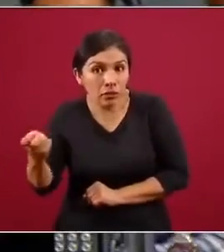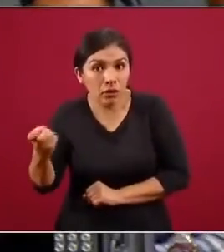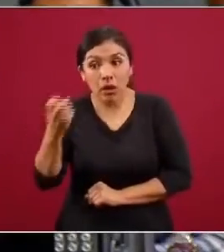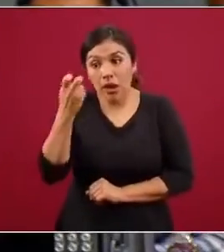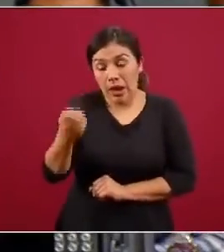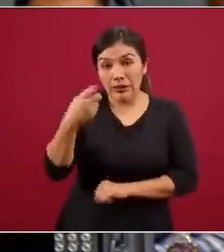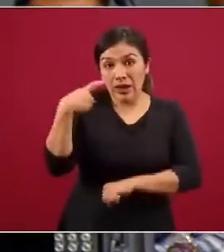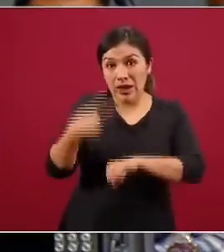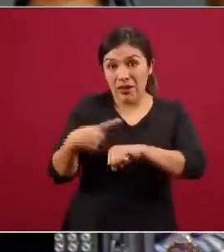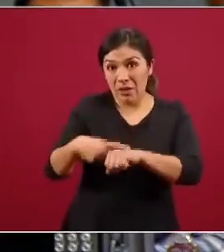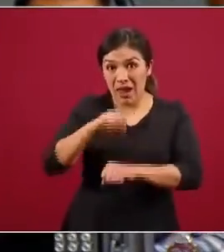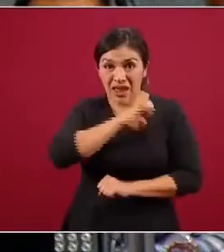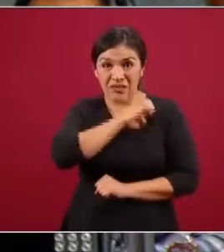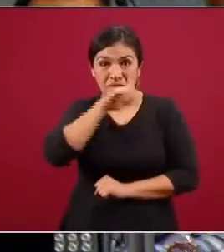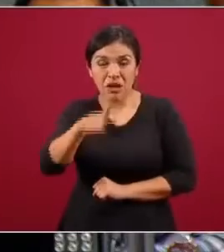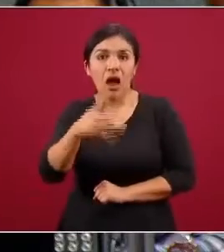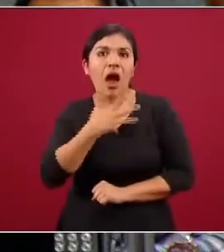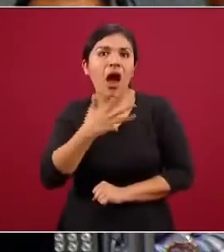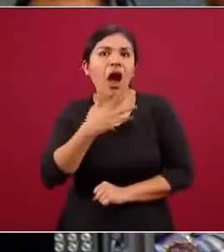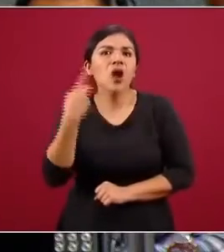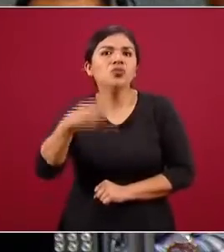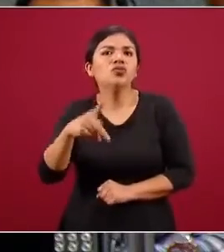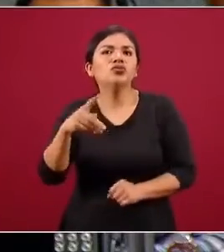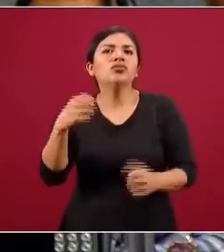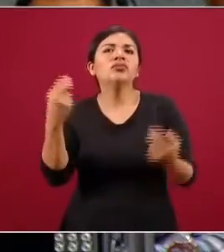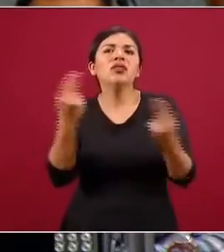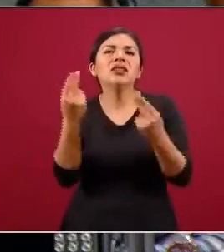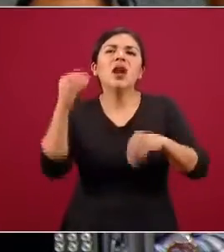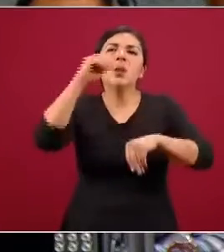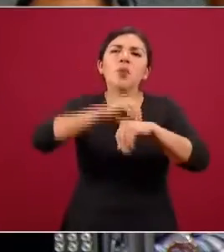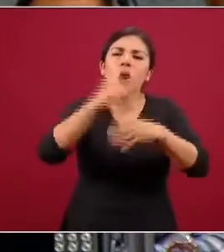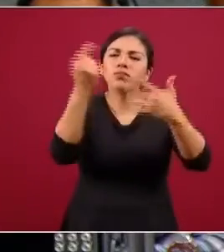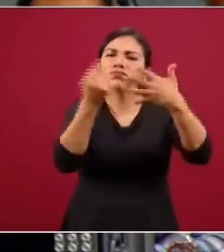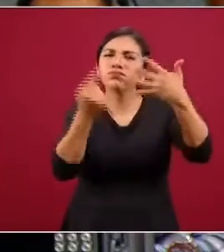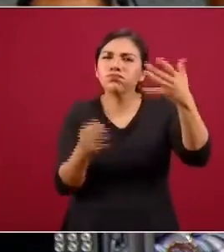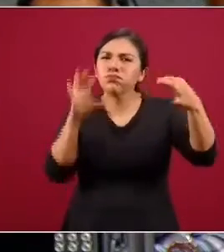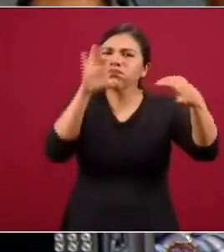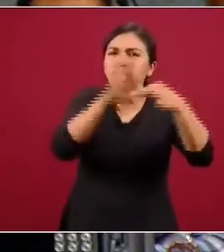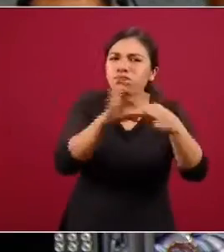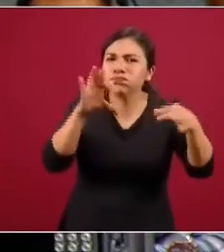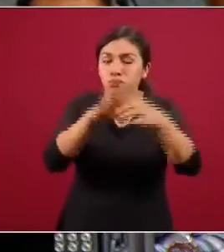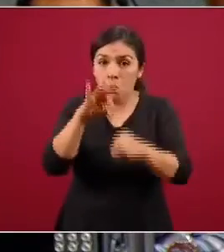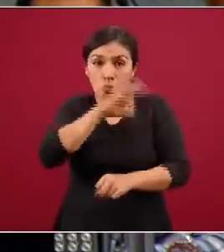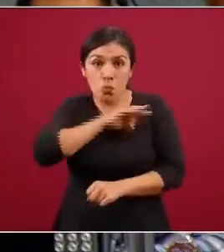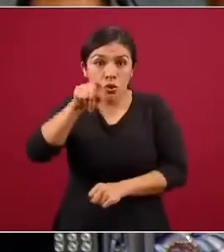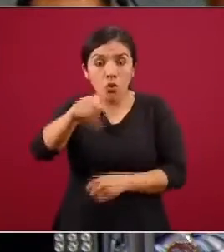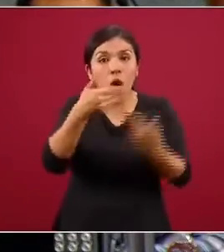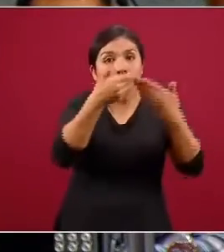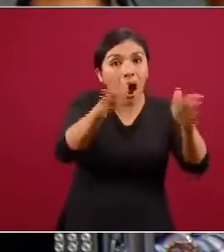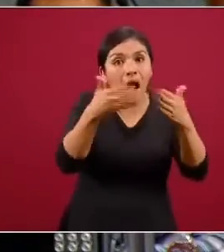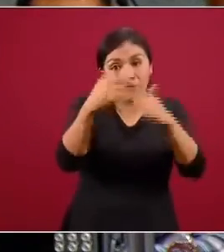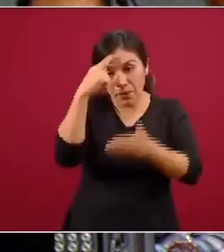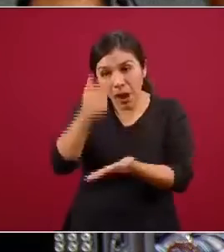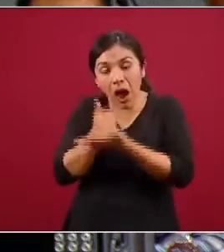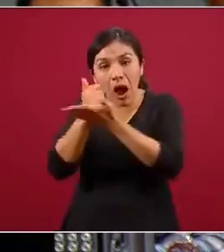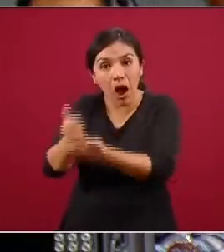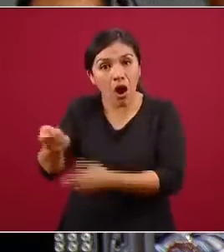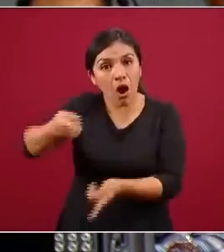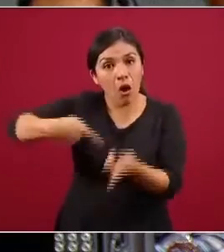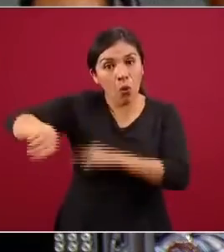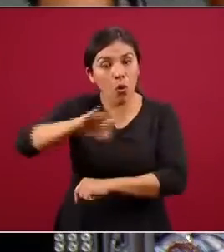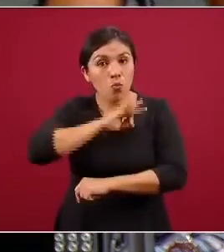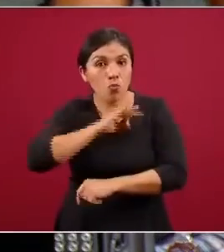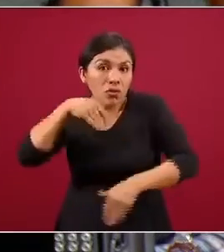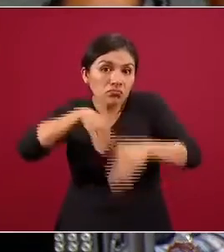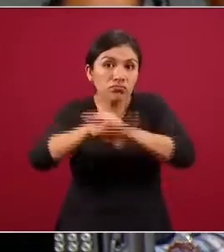especialidades tienen una serie de candados y requisitos para ingresar. Hay esa posibilidad de que haya esta facilidad para